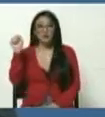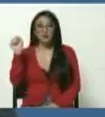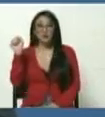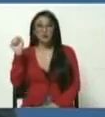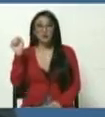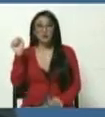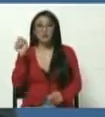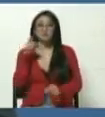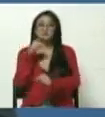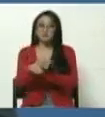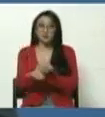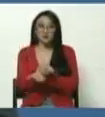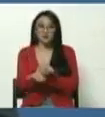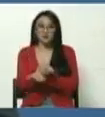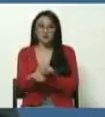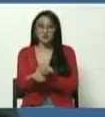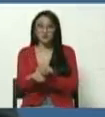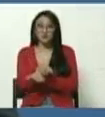instruido